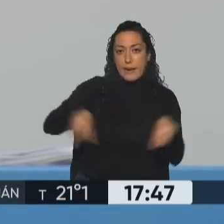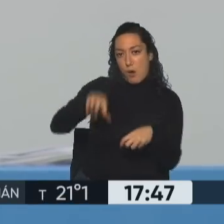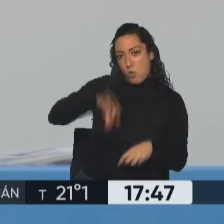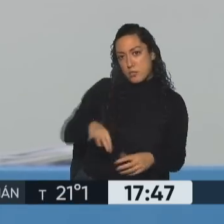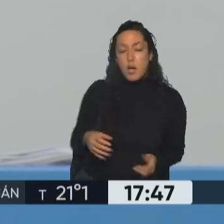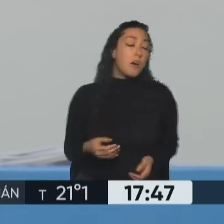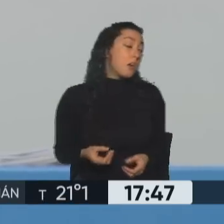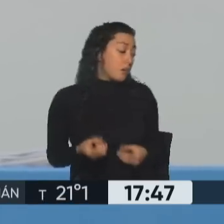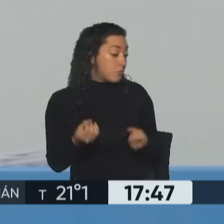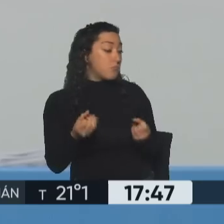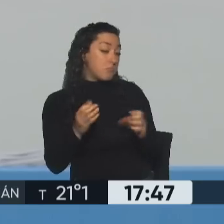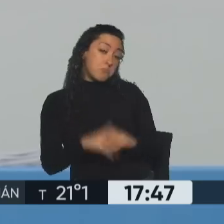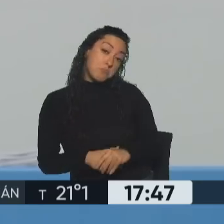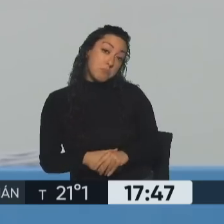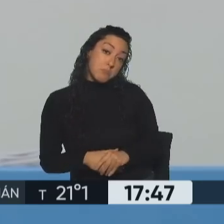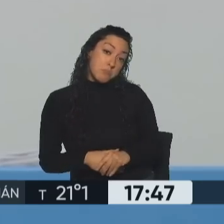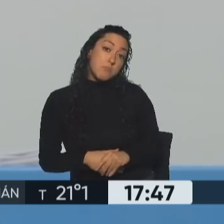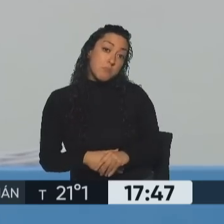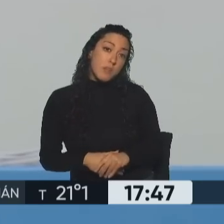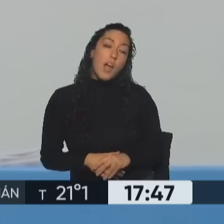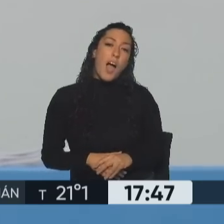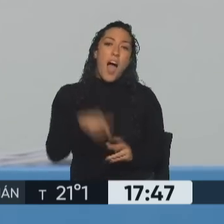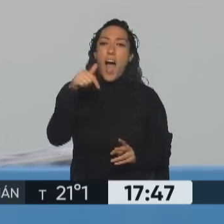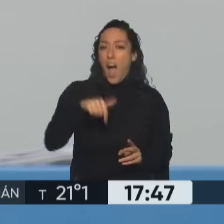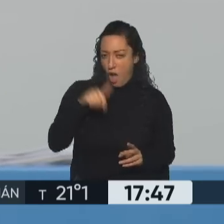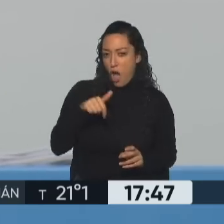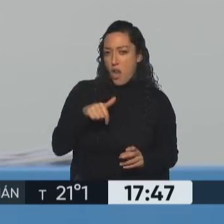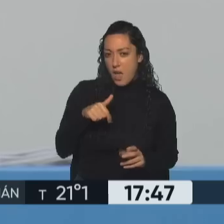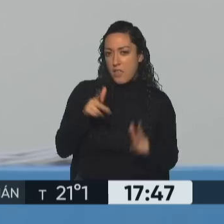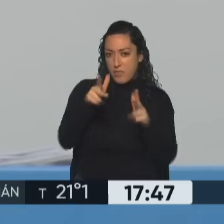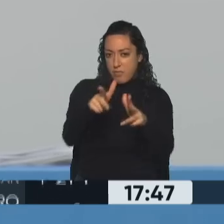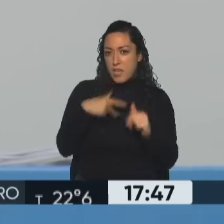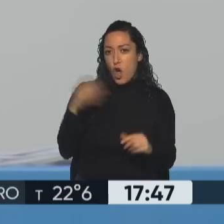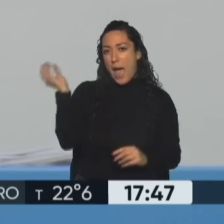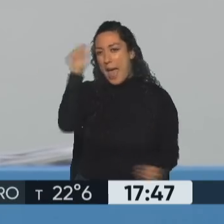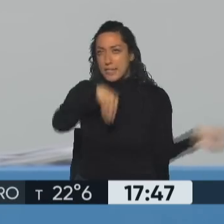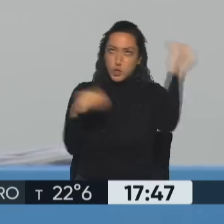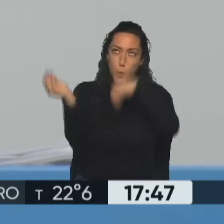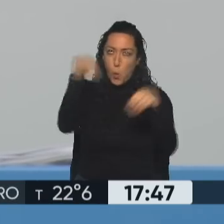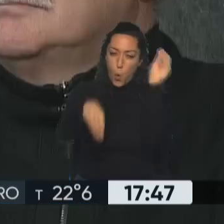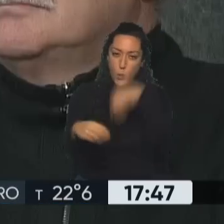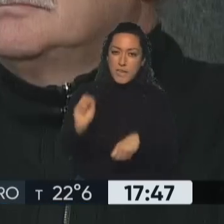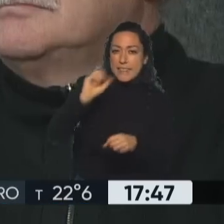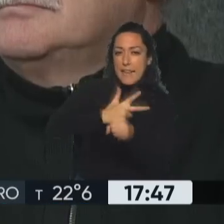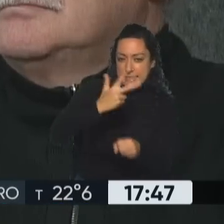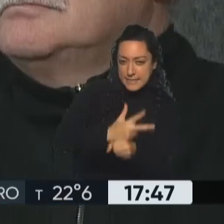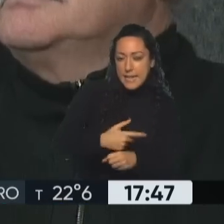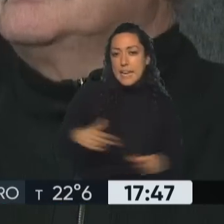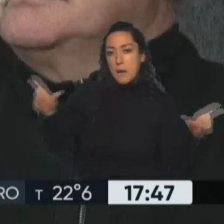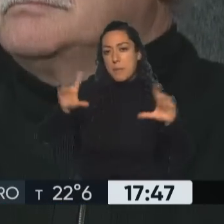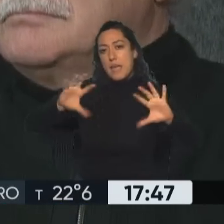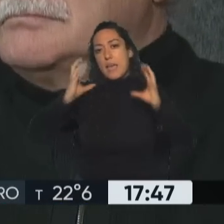bien. Porque ahora viene la tercera gran excusa que escuchamos en los medios de comunicación. La